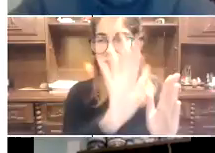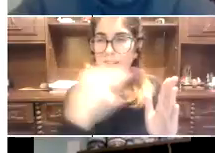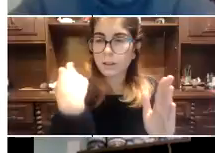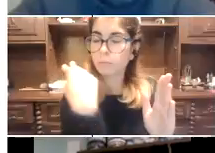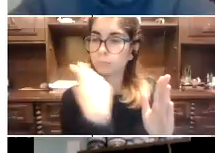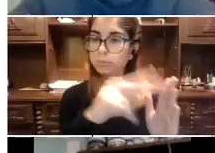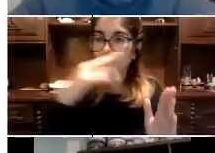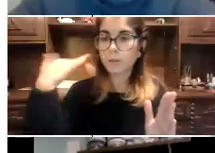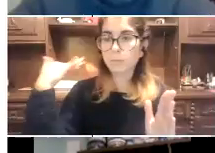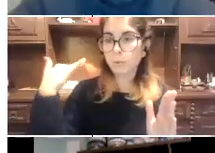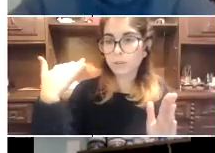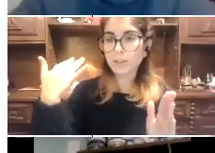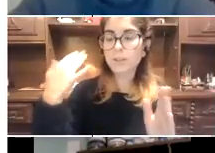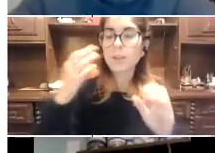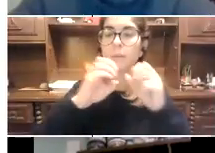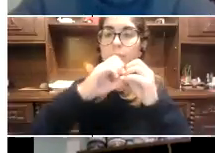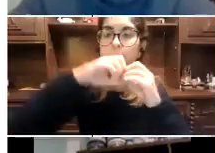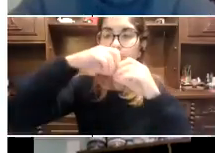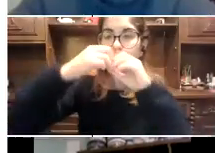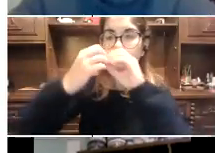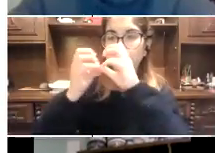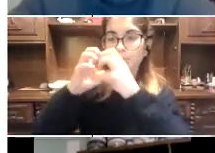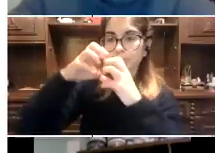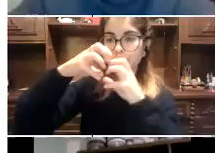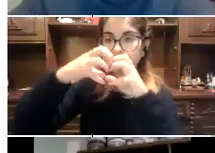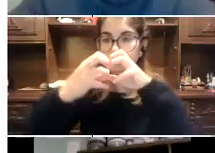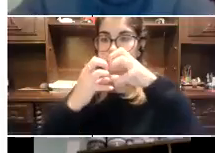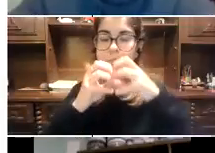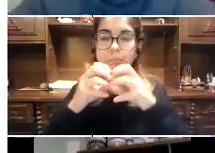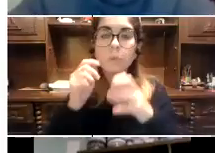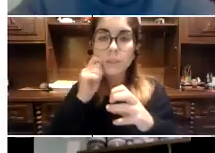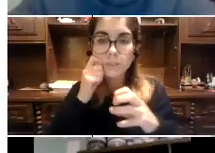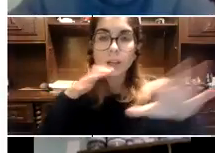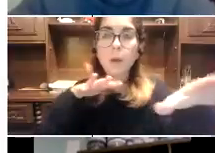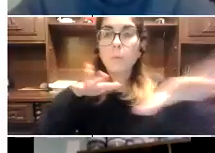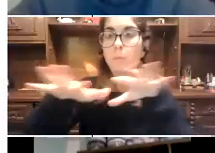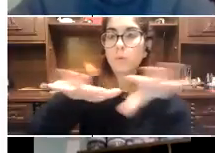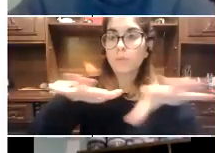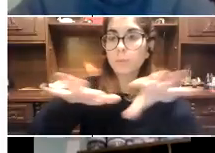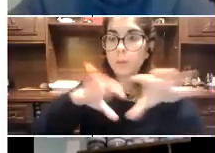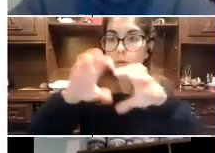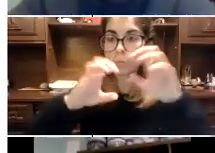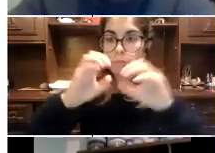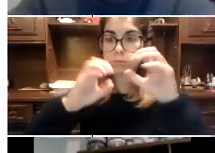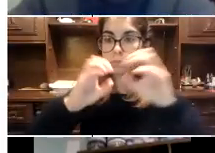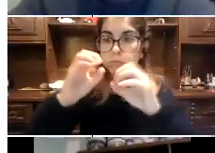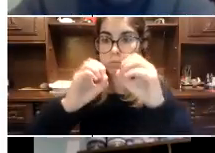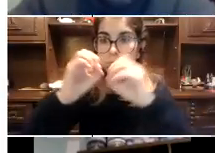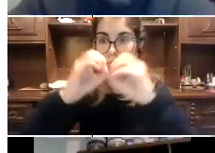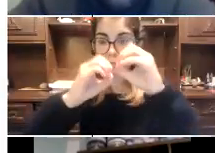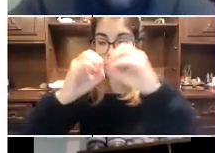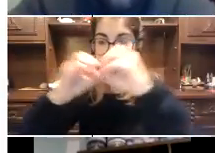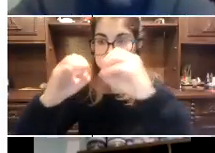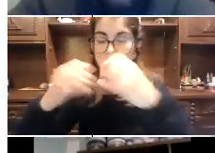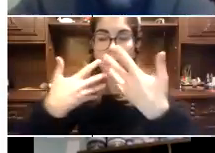los átomos y las moléculas que consiste en un movimiento o en una agitación permanente, ¿cierto? Para cualquier sustancia